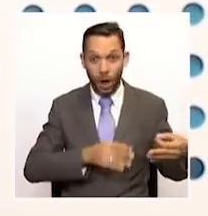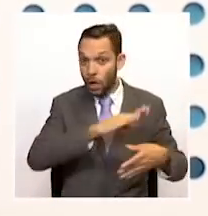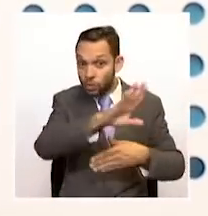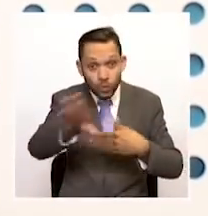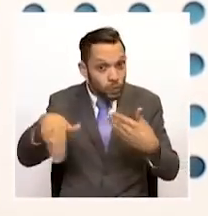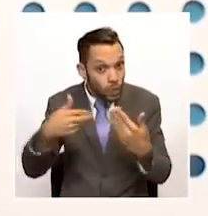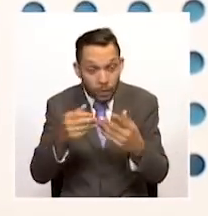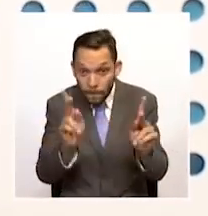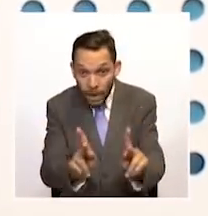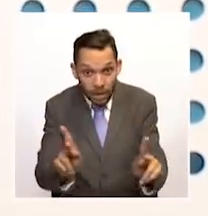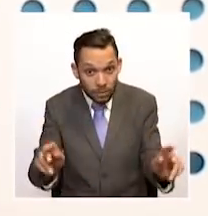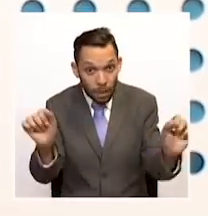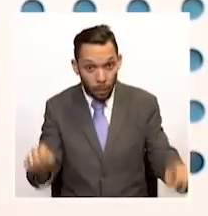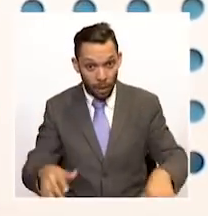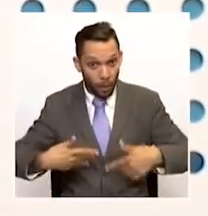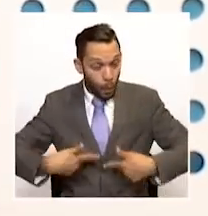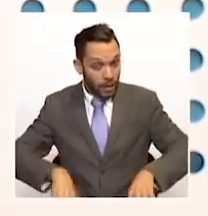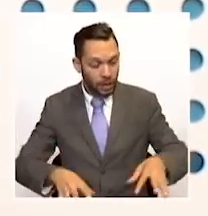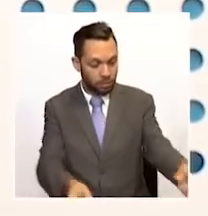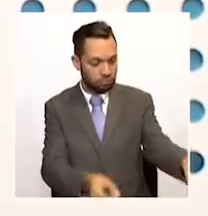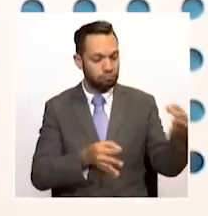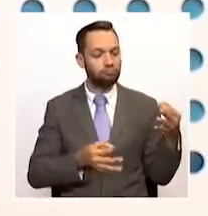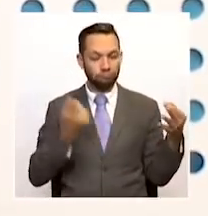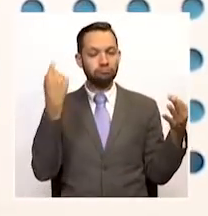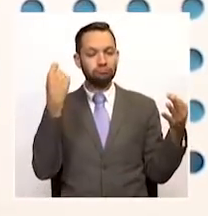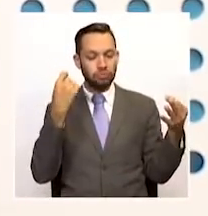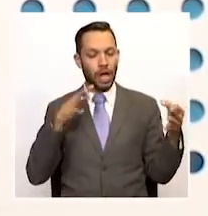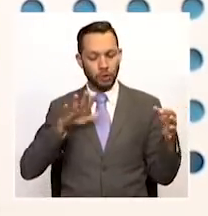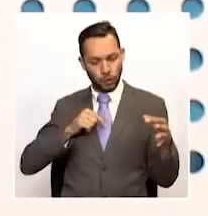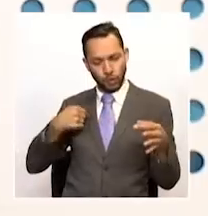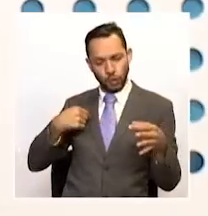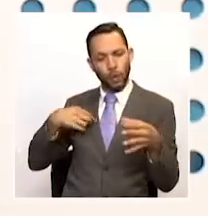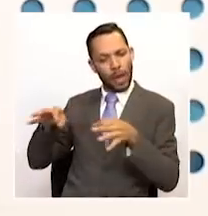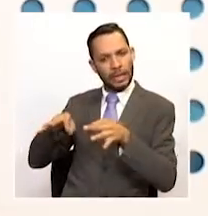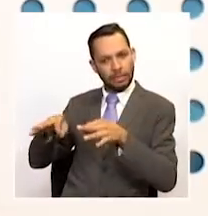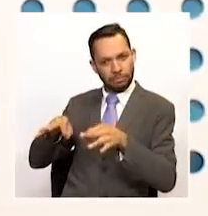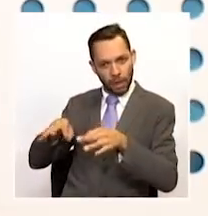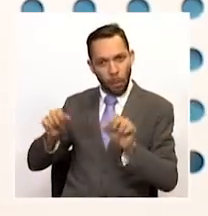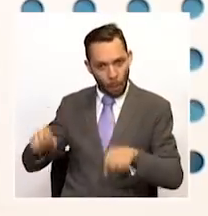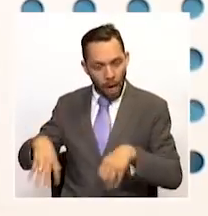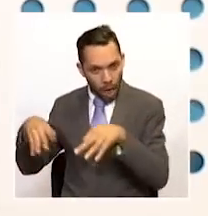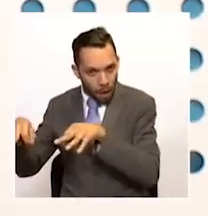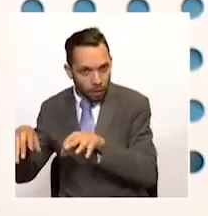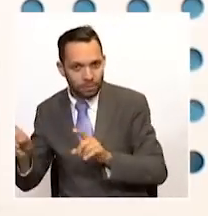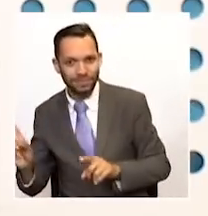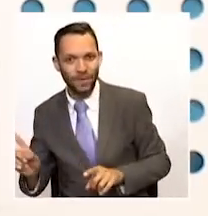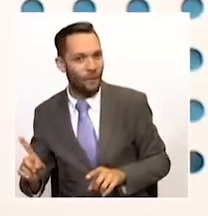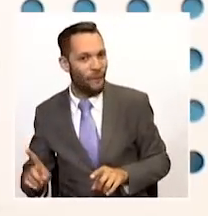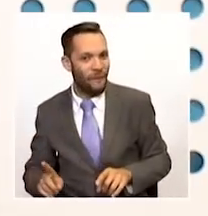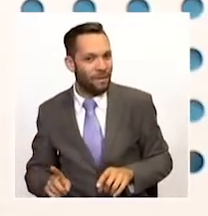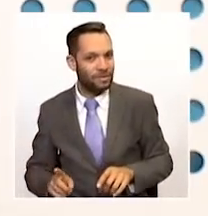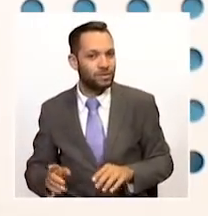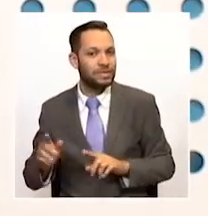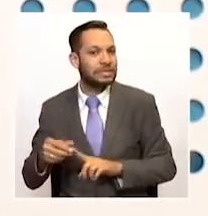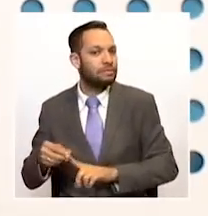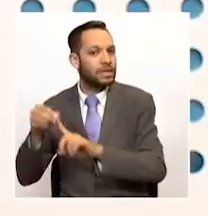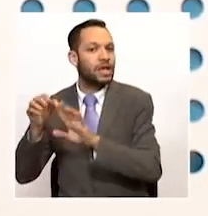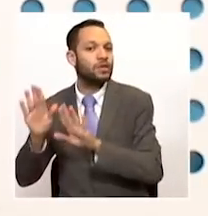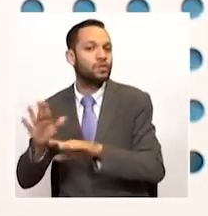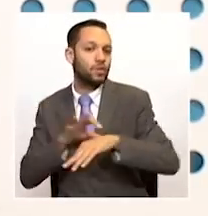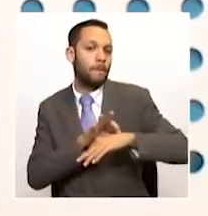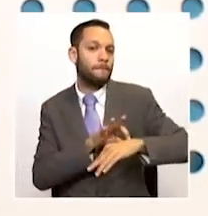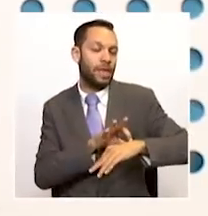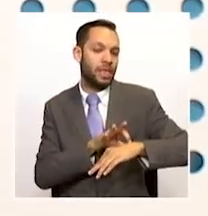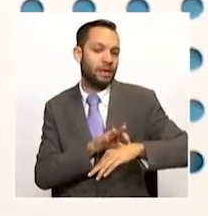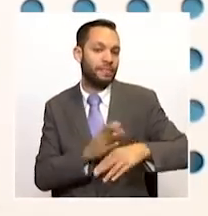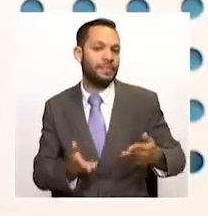está en condiciones de interpretar un resultado por lo que cada decir el doctor augusto hay que tener en cuenta varios aspectos la altura la